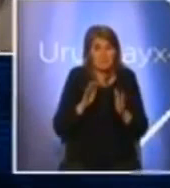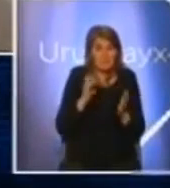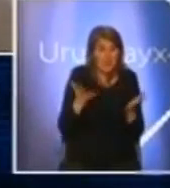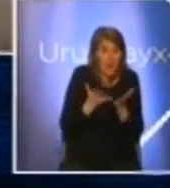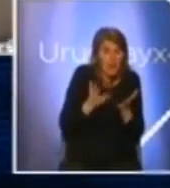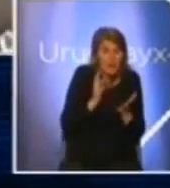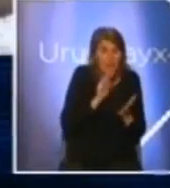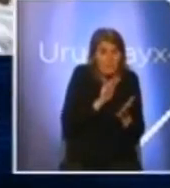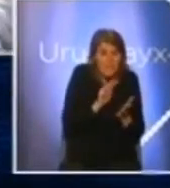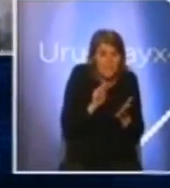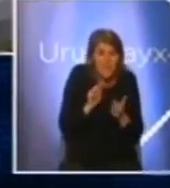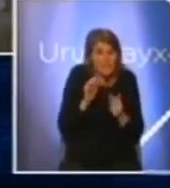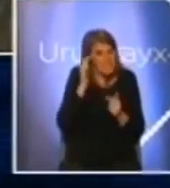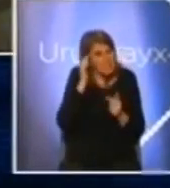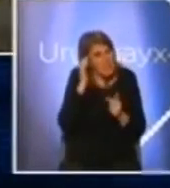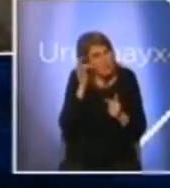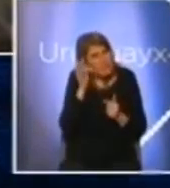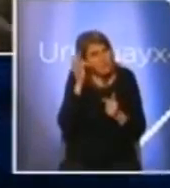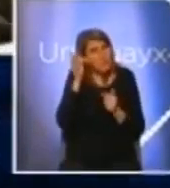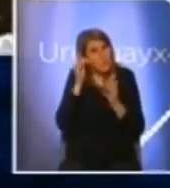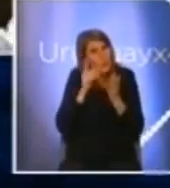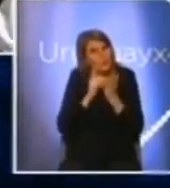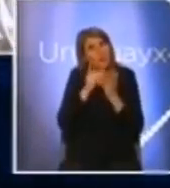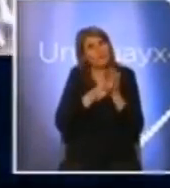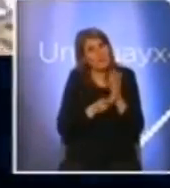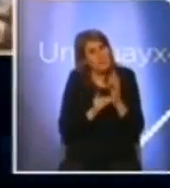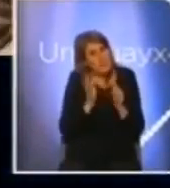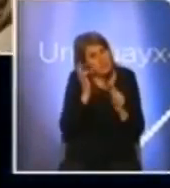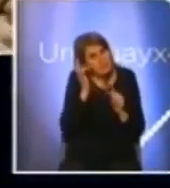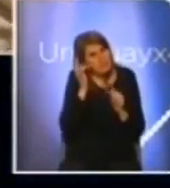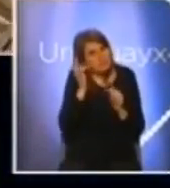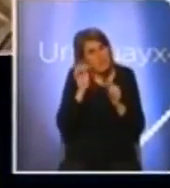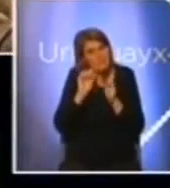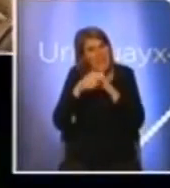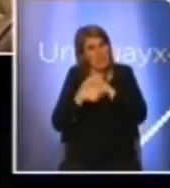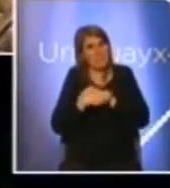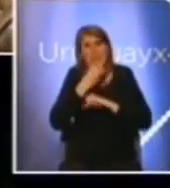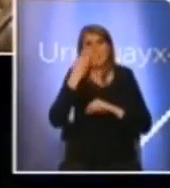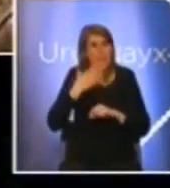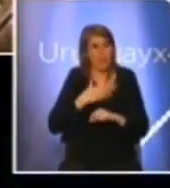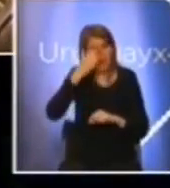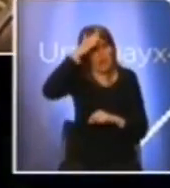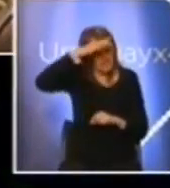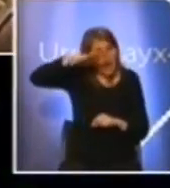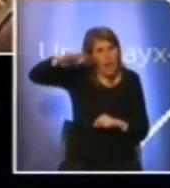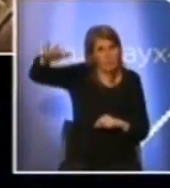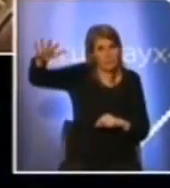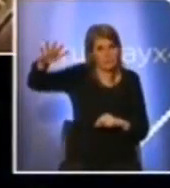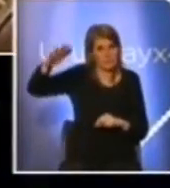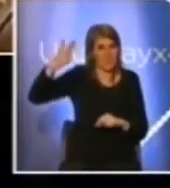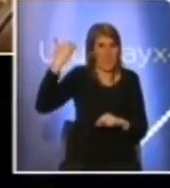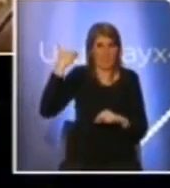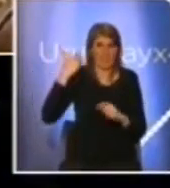alguna, cuando uno las proyecta, transformarán probablemente muchísimo más al campo uruguayo de lo que fue transformado en estos